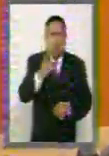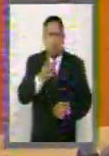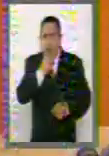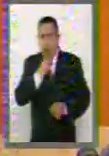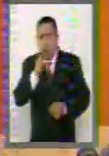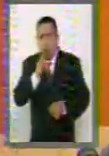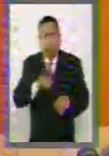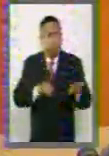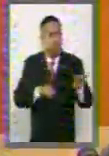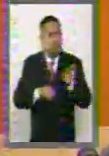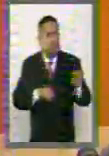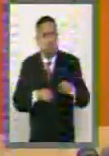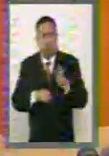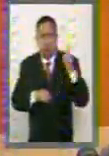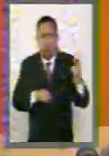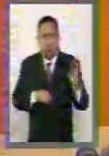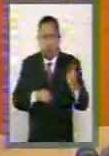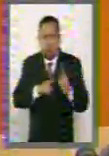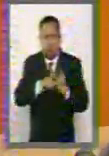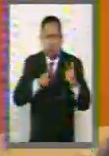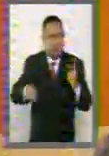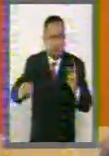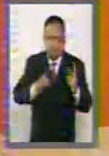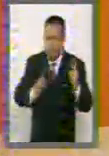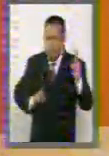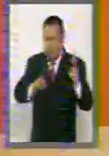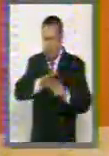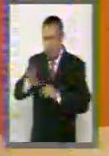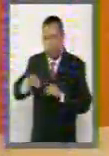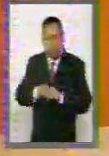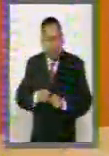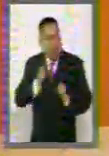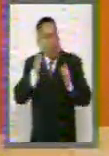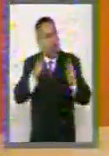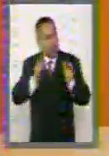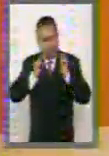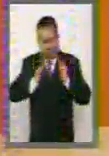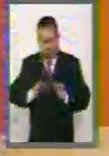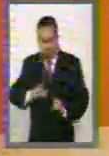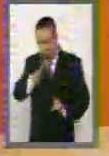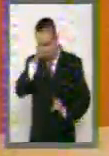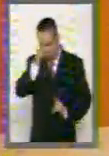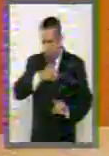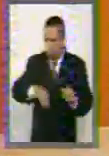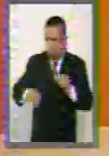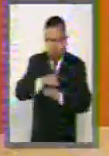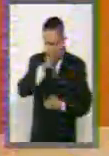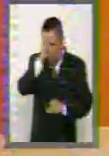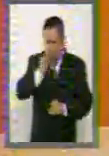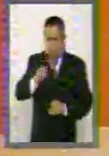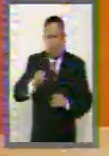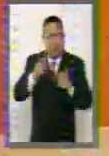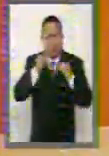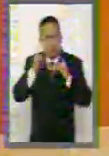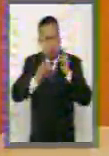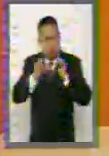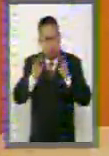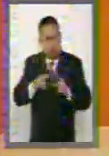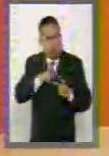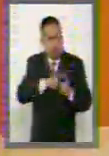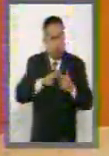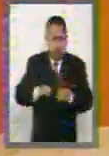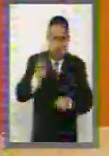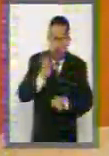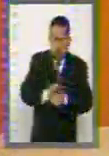mexicanas que no deje ninguna duda que trabajarán en favor de la expansión de los